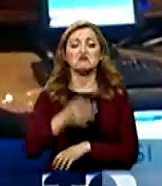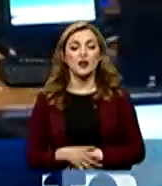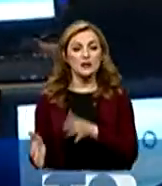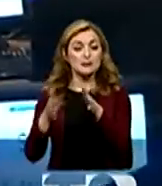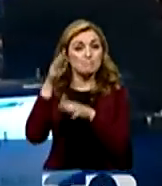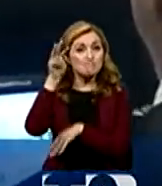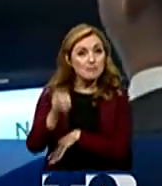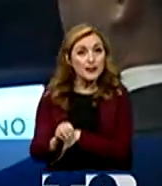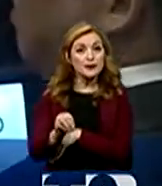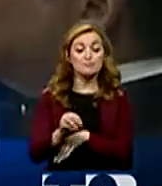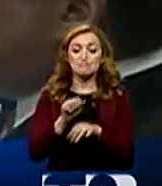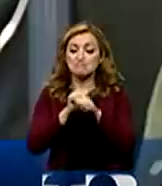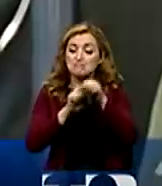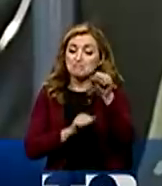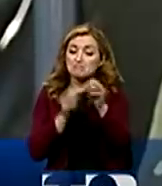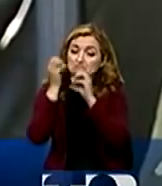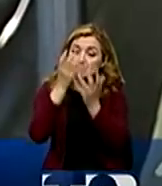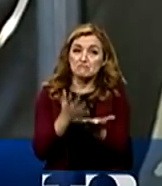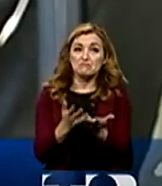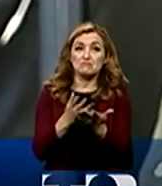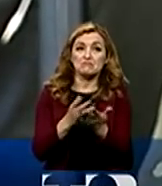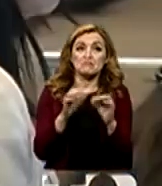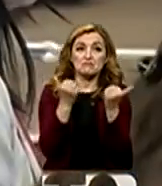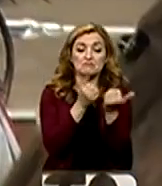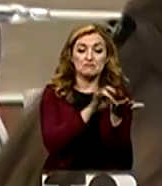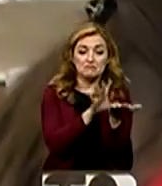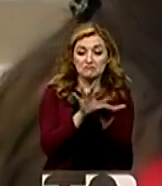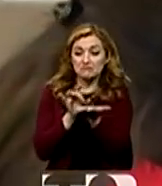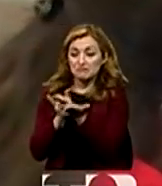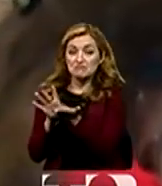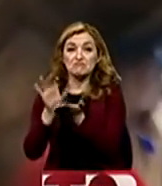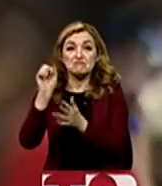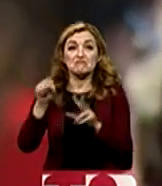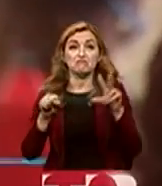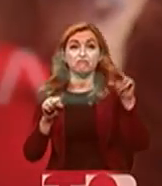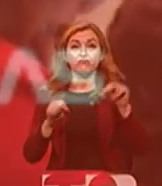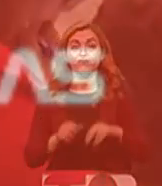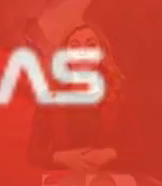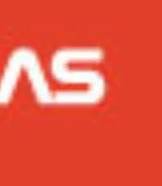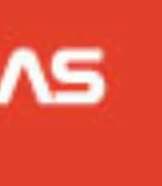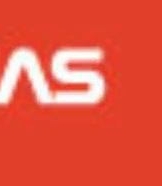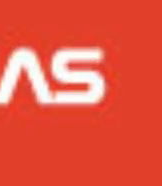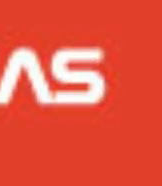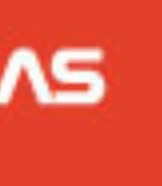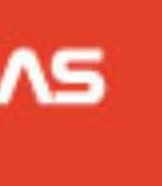conocerá si el Pleno destituye o no a las asambleístas. En Quito, Andrea Samaniego, 24 horas.